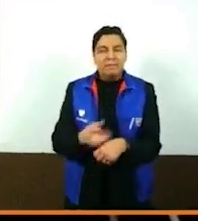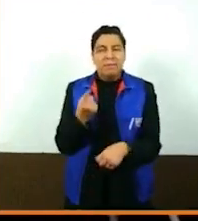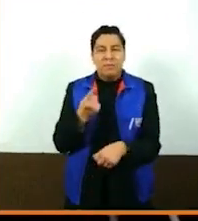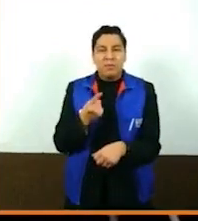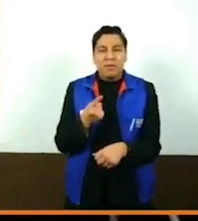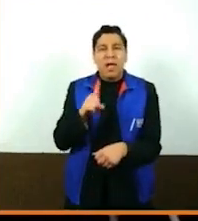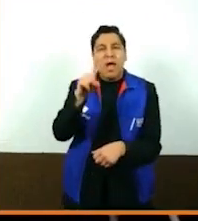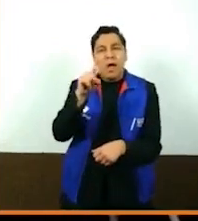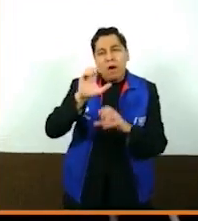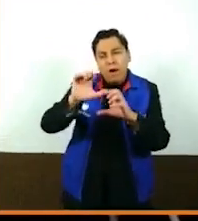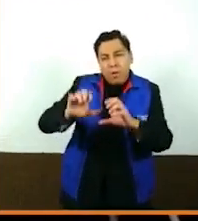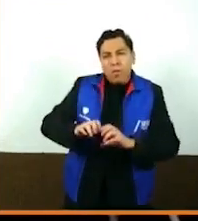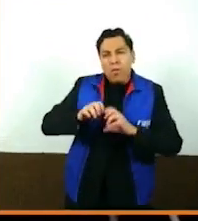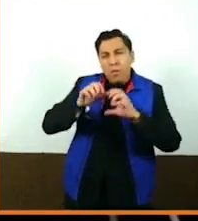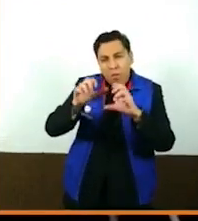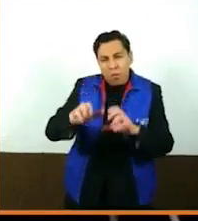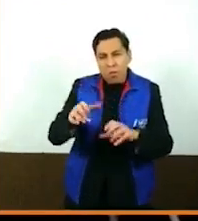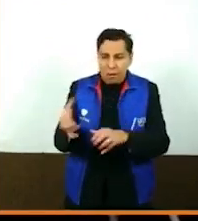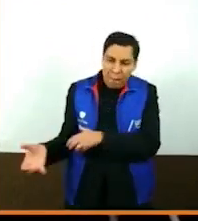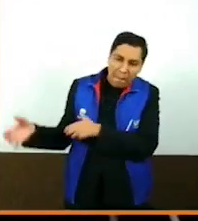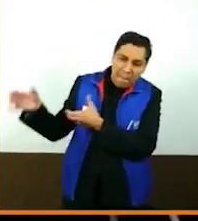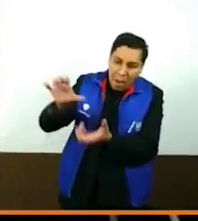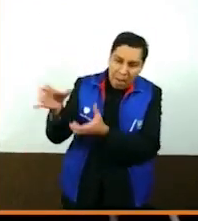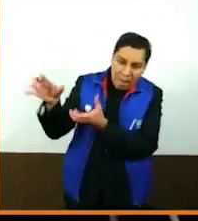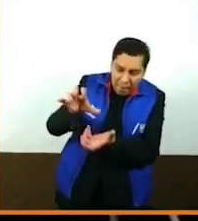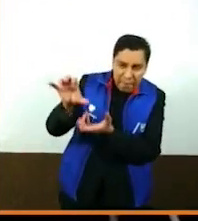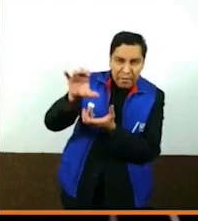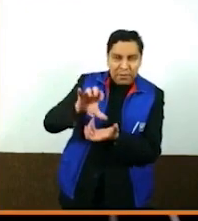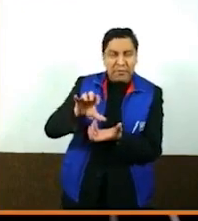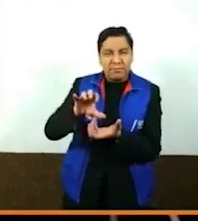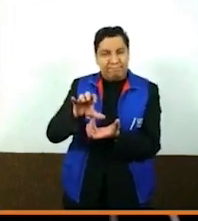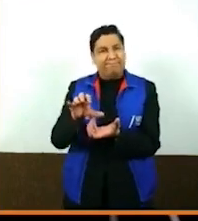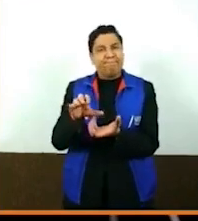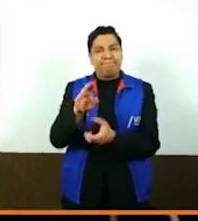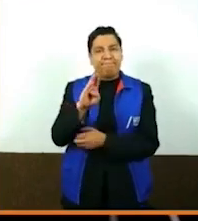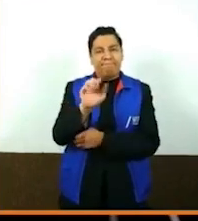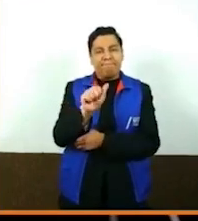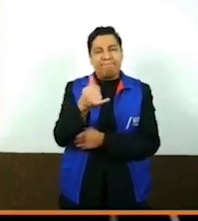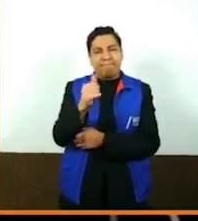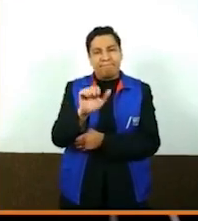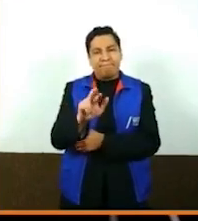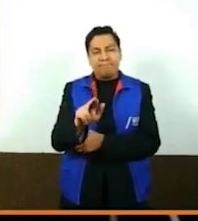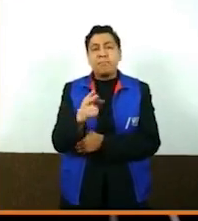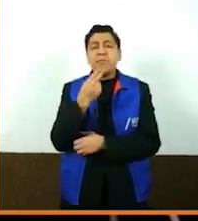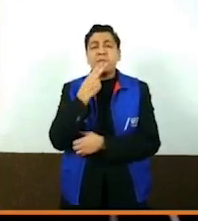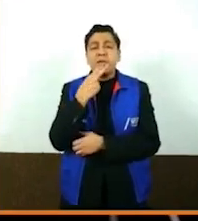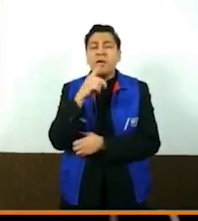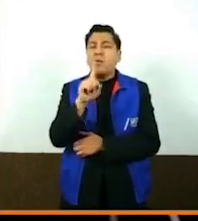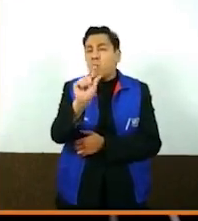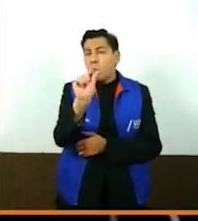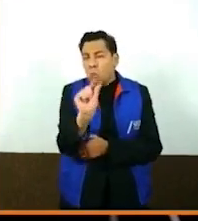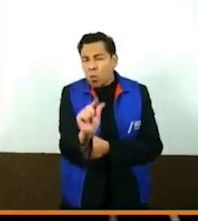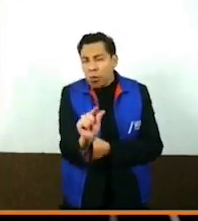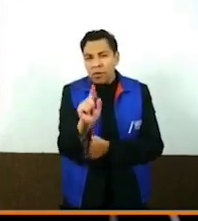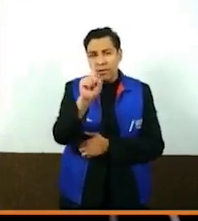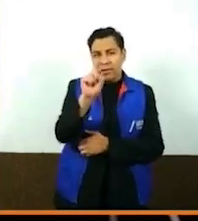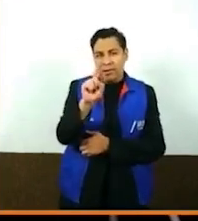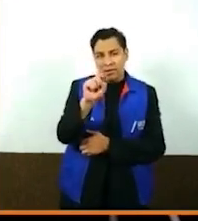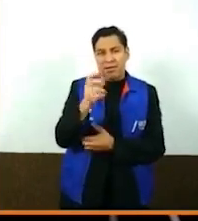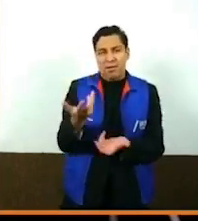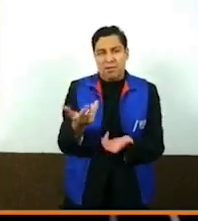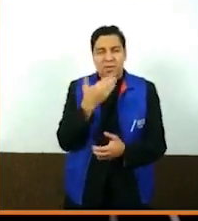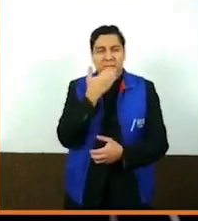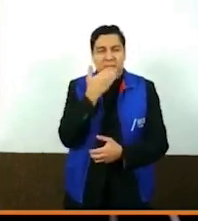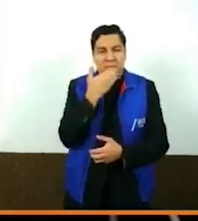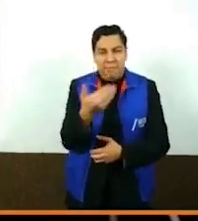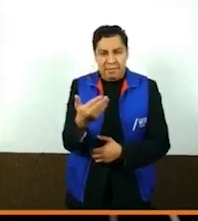es algo que para mí cambió el chip en la compañía. Entonces, cuando me preguntas, oye, los empleados, la sustentabilidad, te digo,